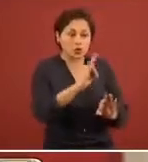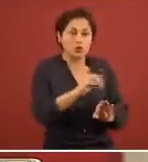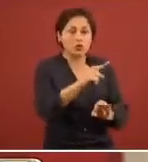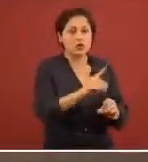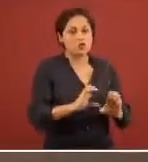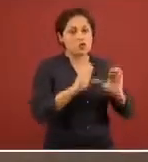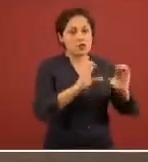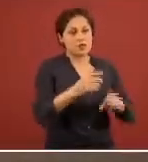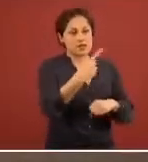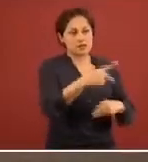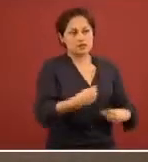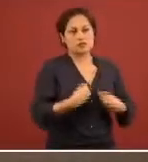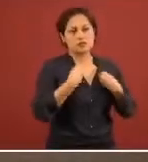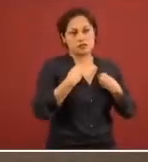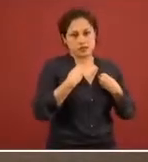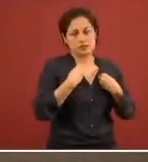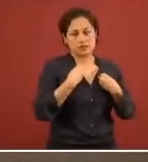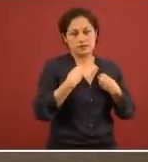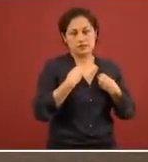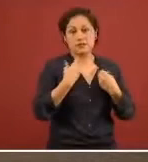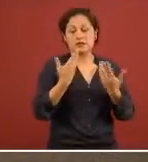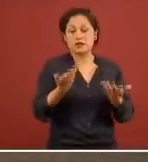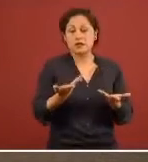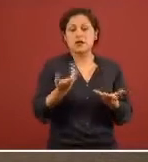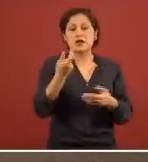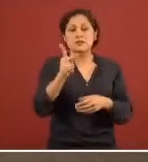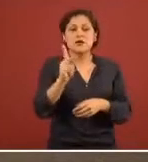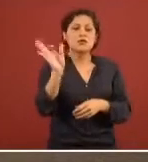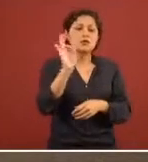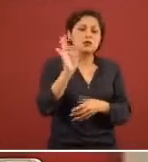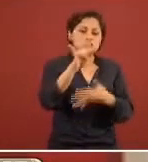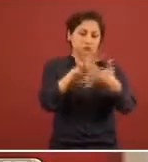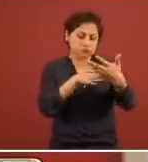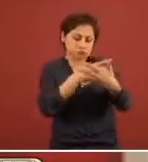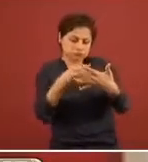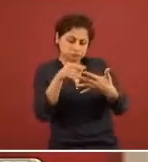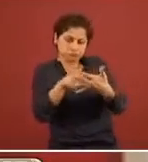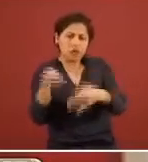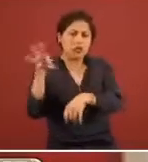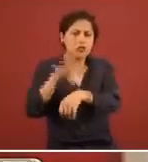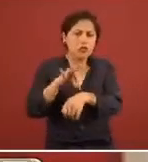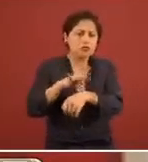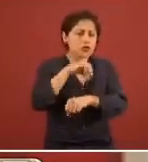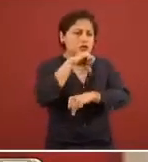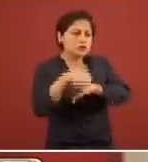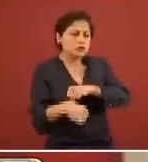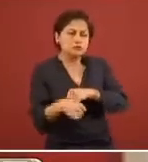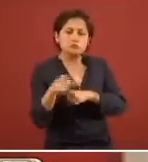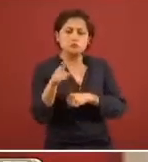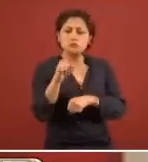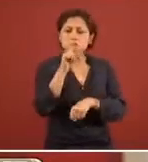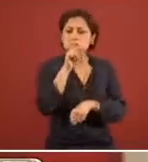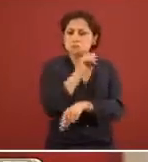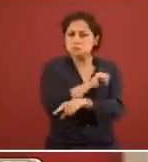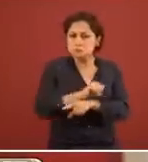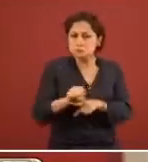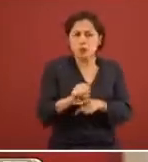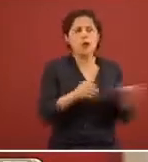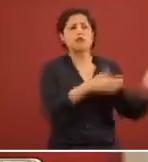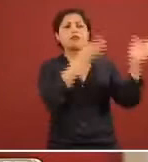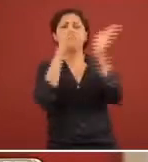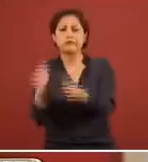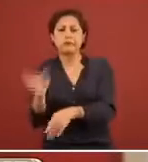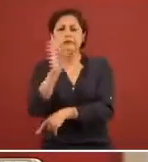por supuesto. Pero hay muchas cirugías que se pueden posponer, son cirugías menores en su mayoría, y se